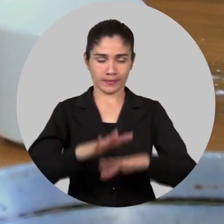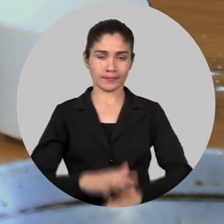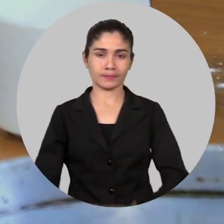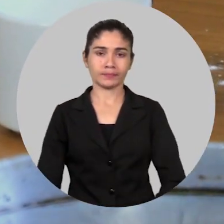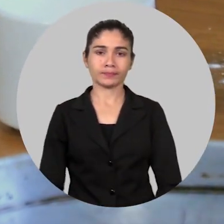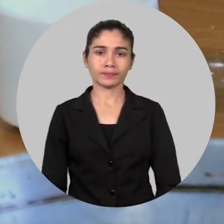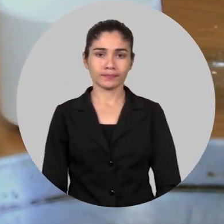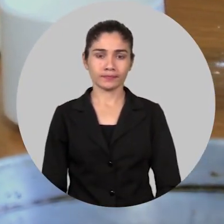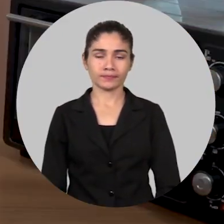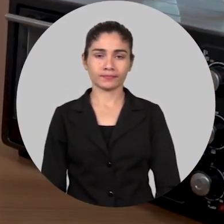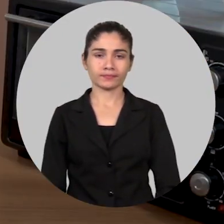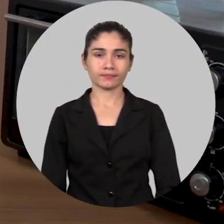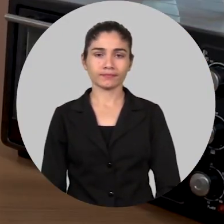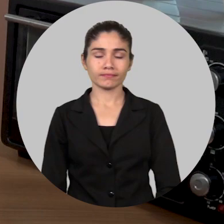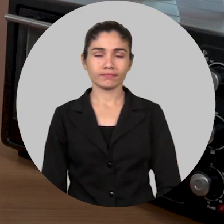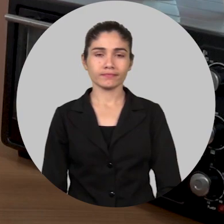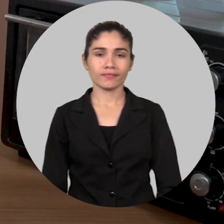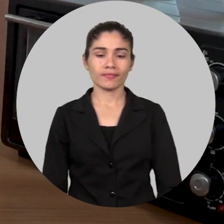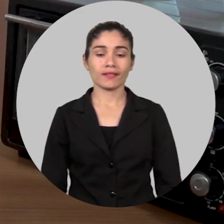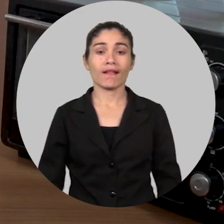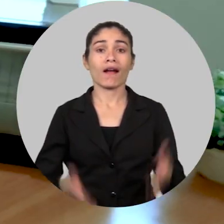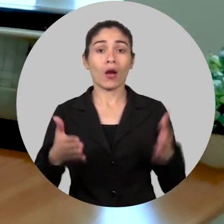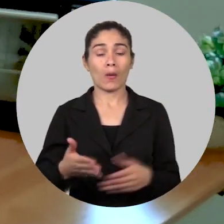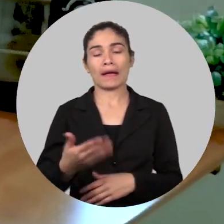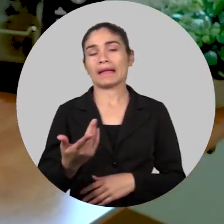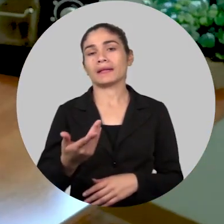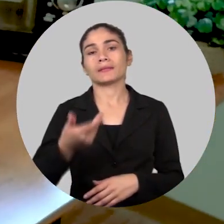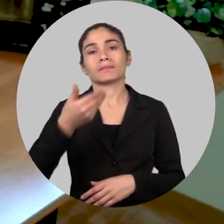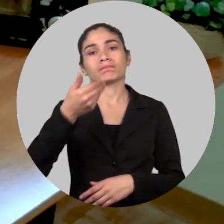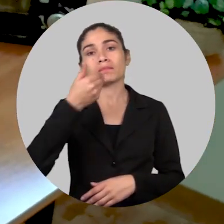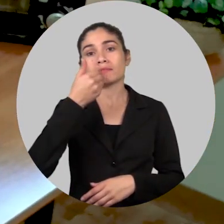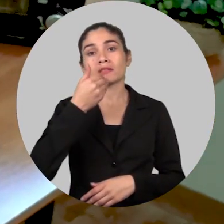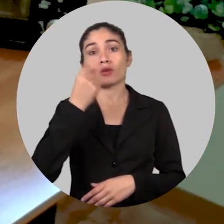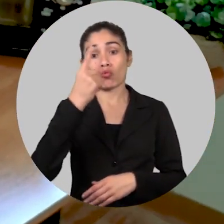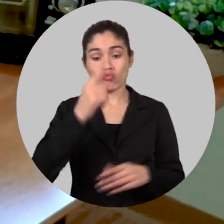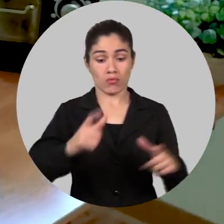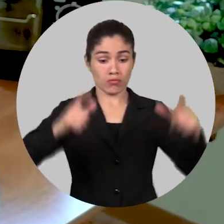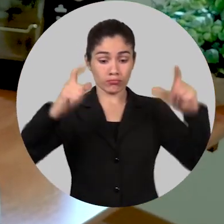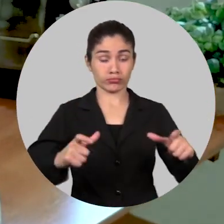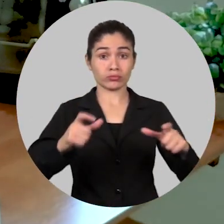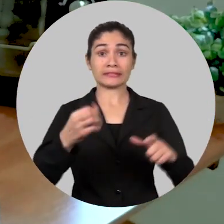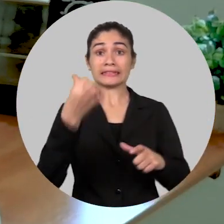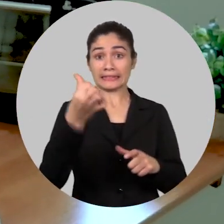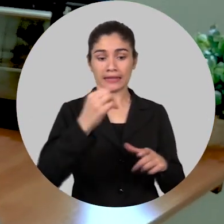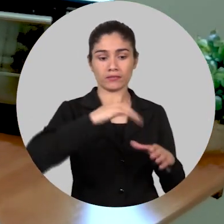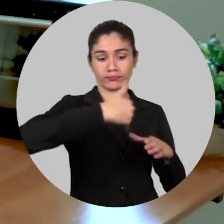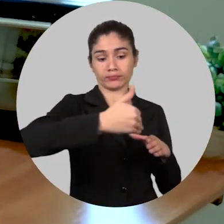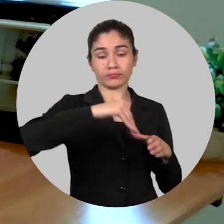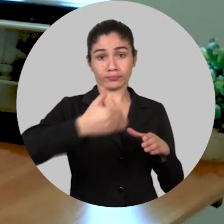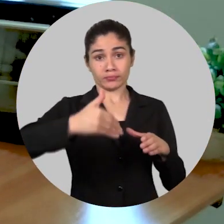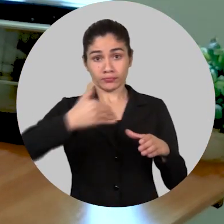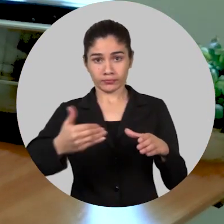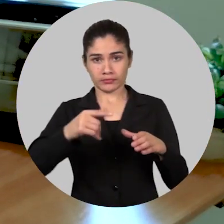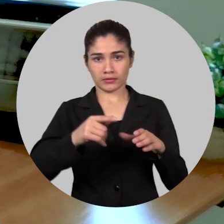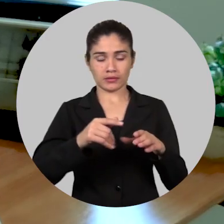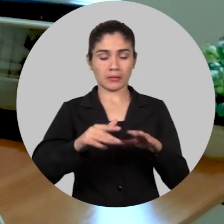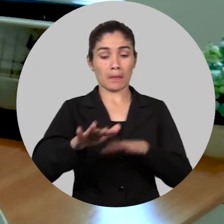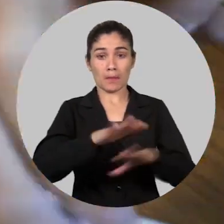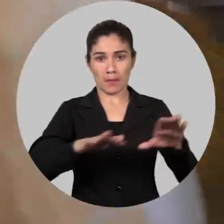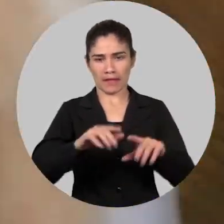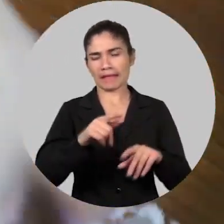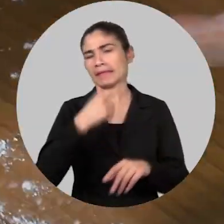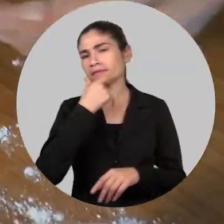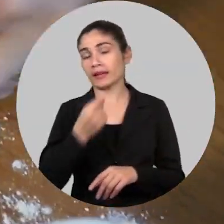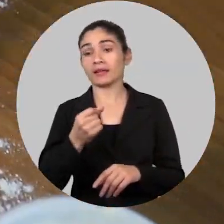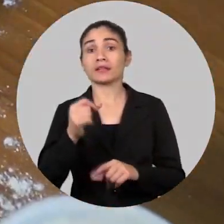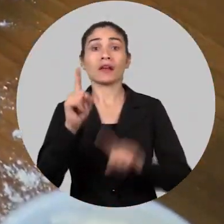chips. Vamos a estirar para una prepizza de 6 porciones, que es la más fácil de usar.